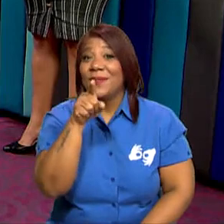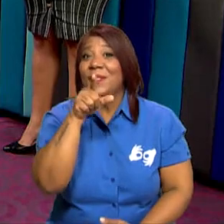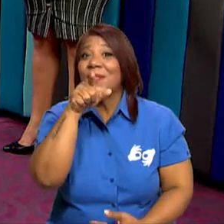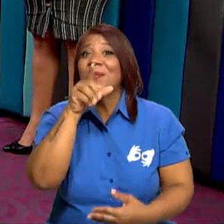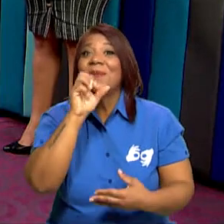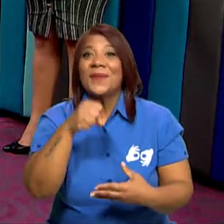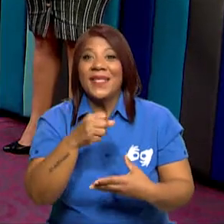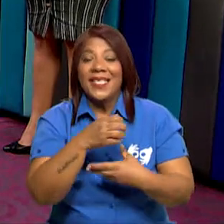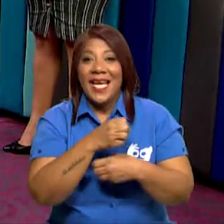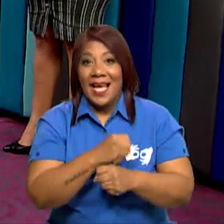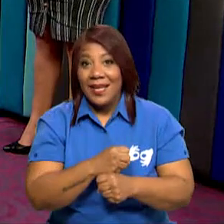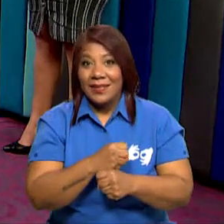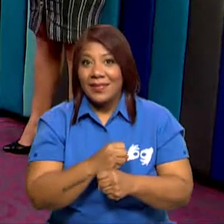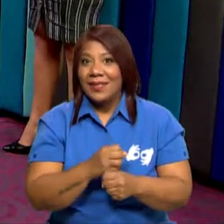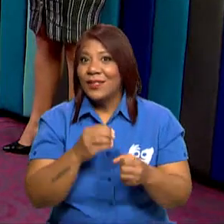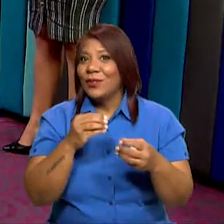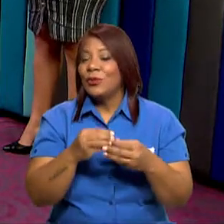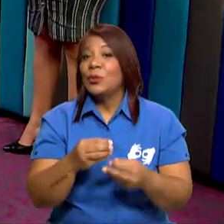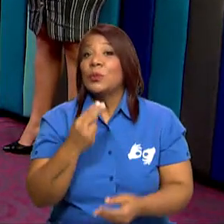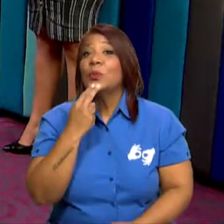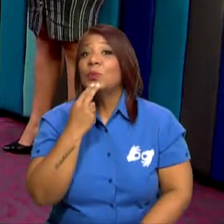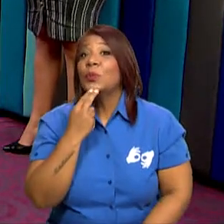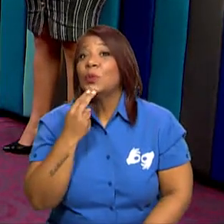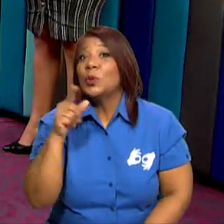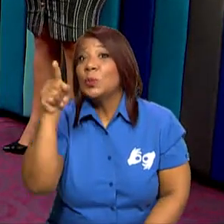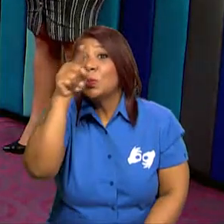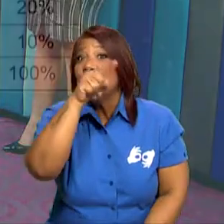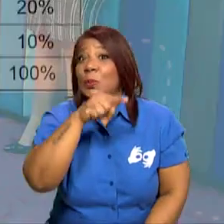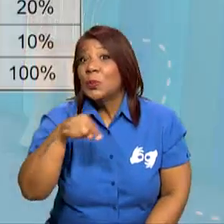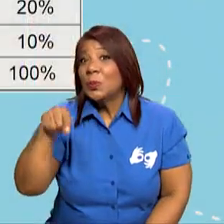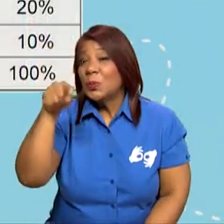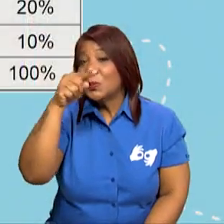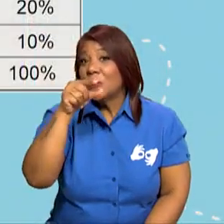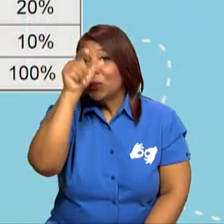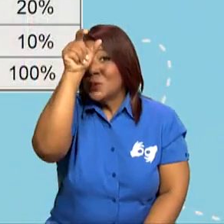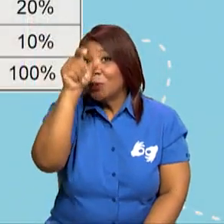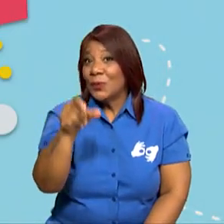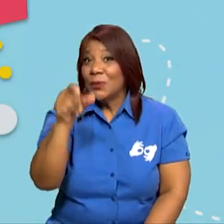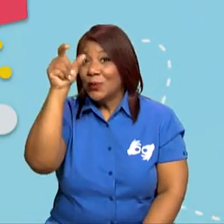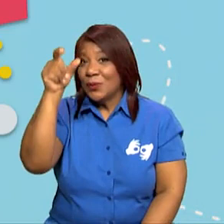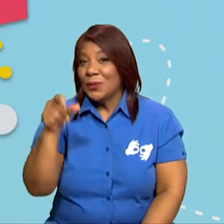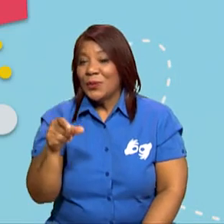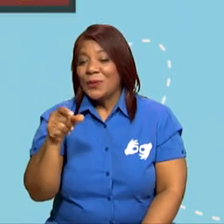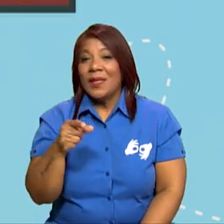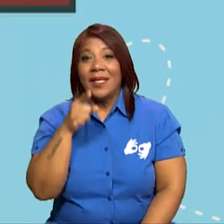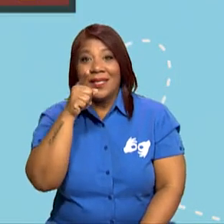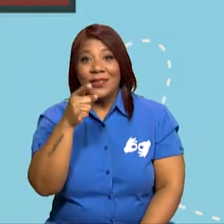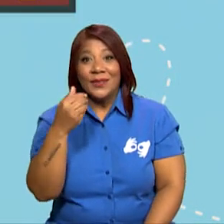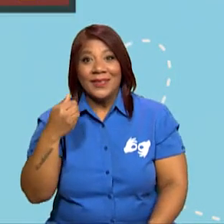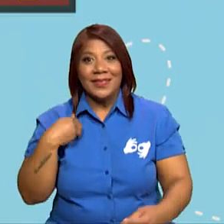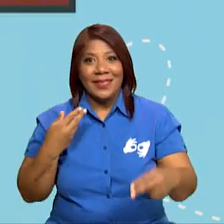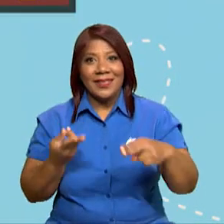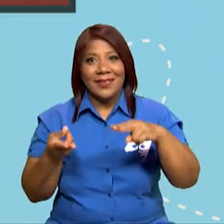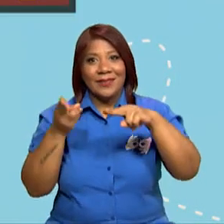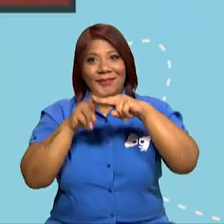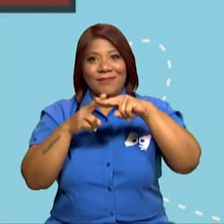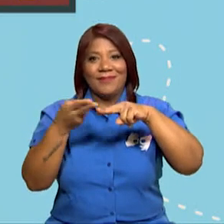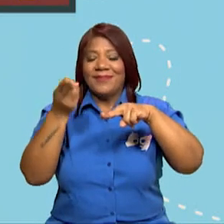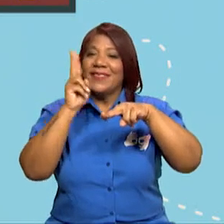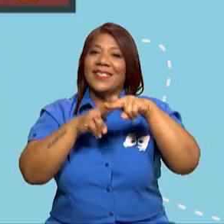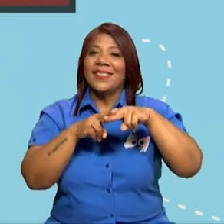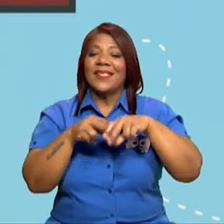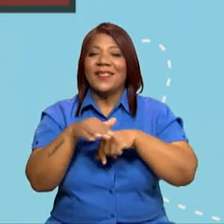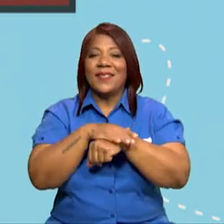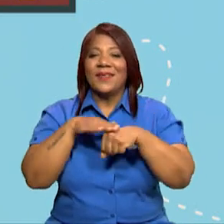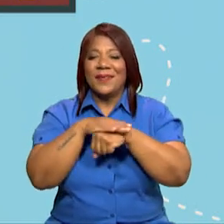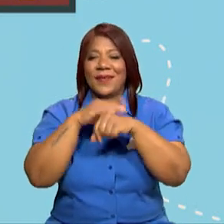propia gráfica de barra sobre esta tabla de frecuencia. Sí. Muy bien. Los dejamos con el reto extra de la semana para que le tomen